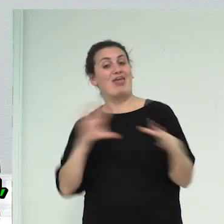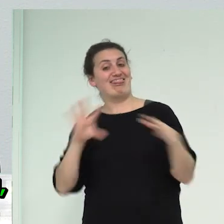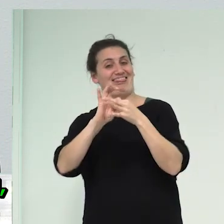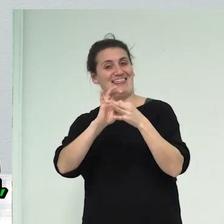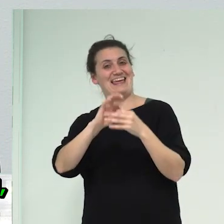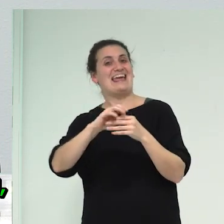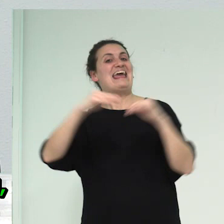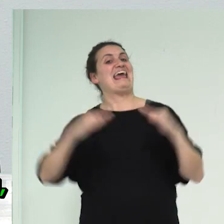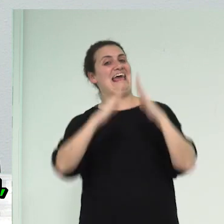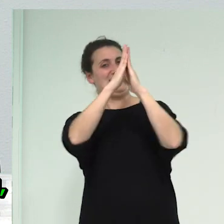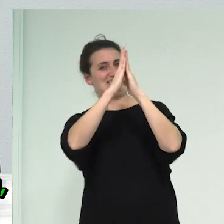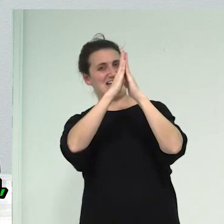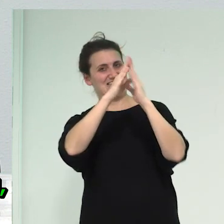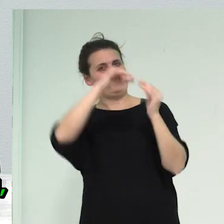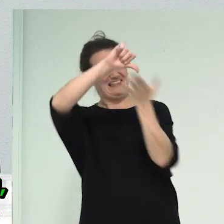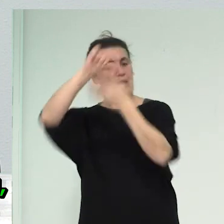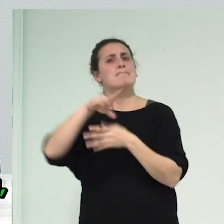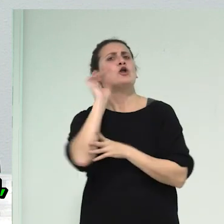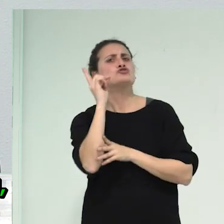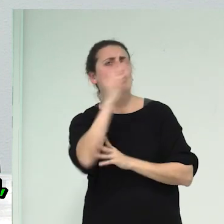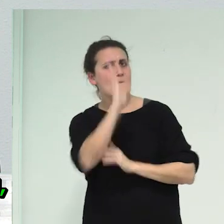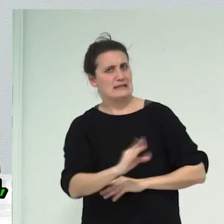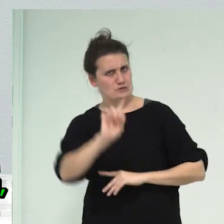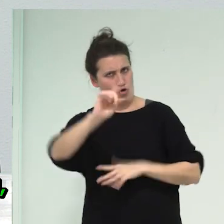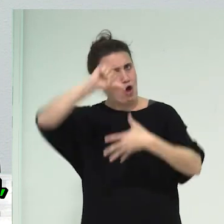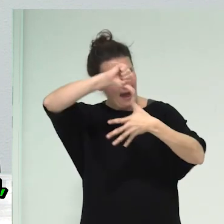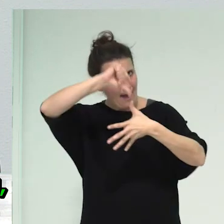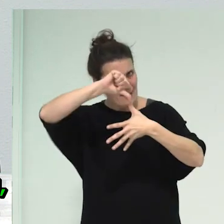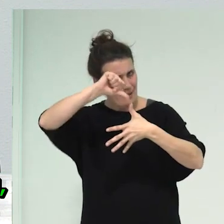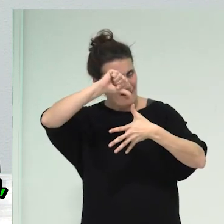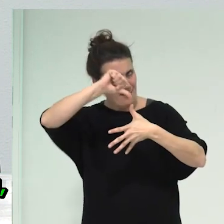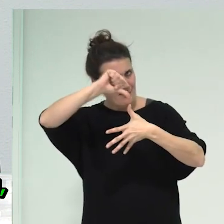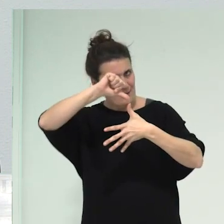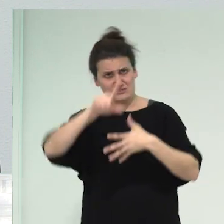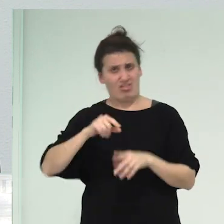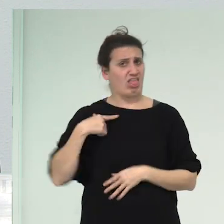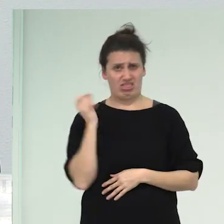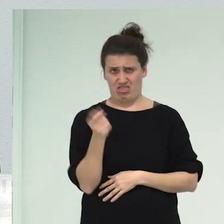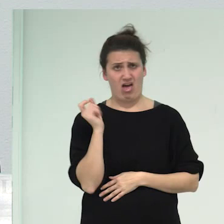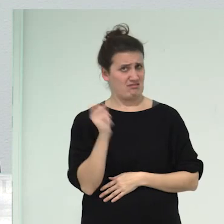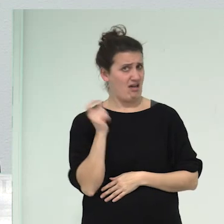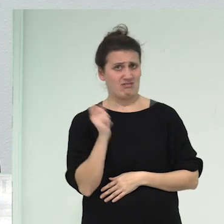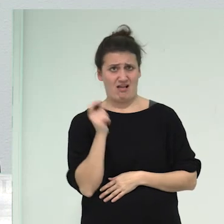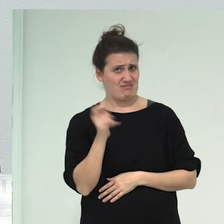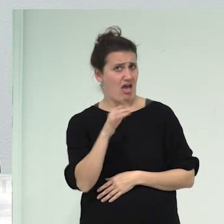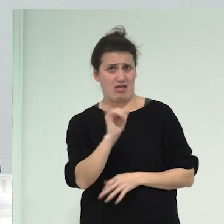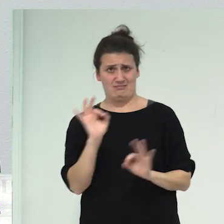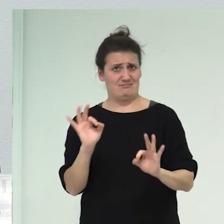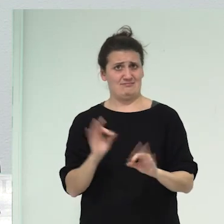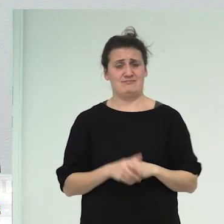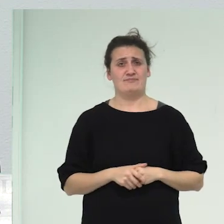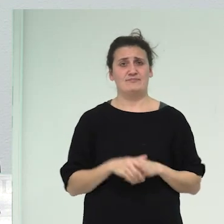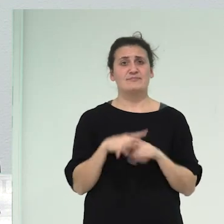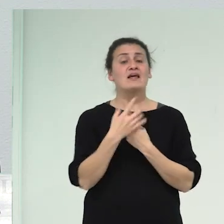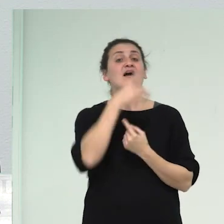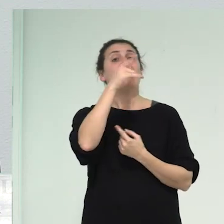neopentecostales. Pero eso no es solamente en Brasil, en América Latina es lo cotidiano. Es lo cotidiano.